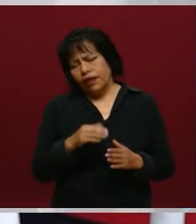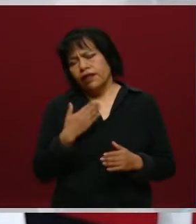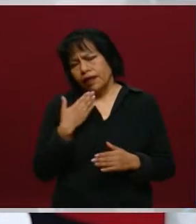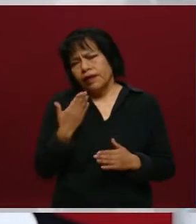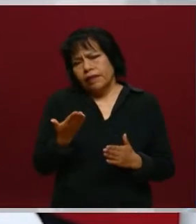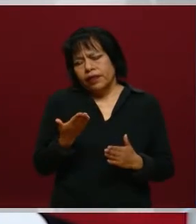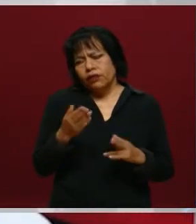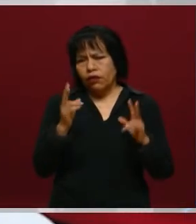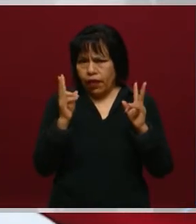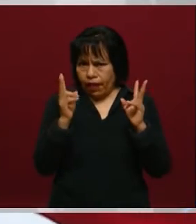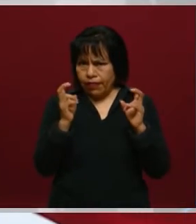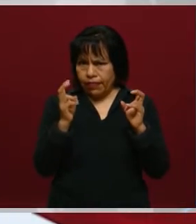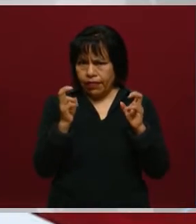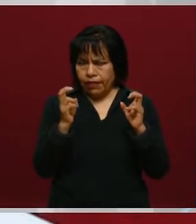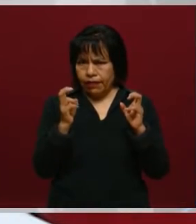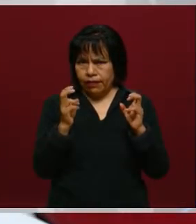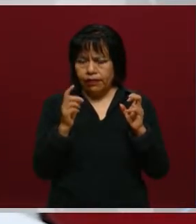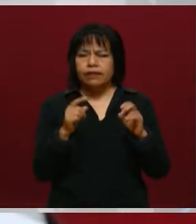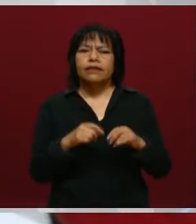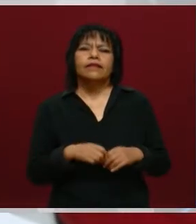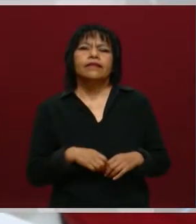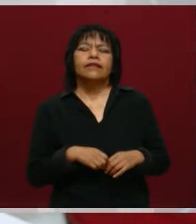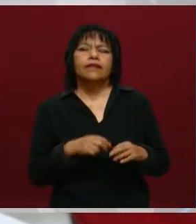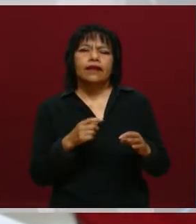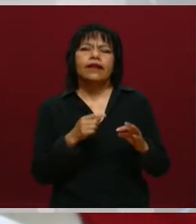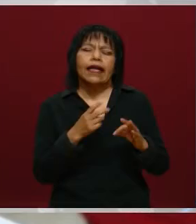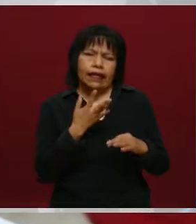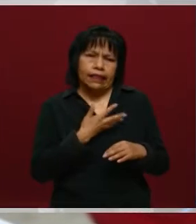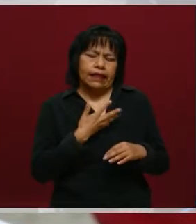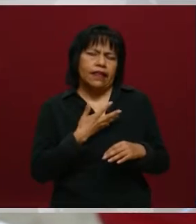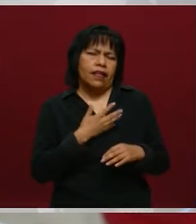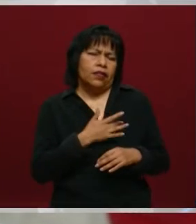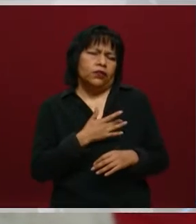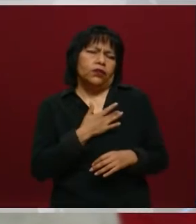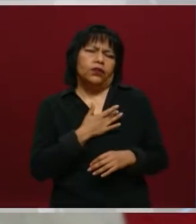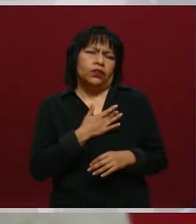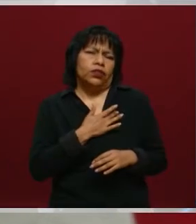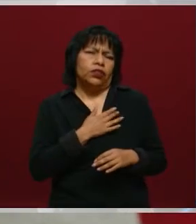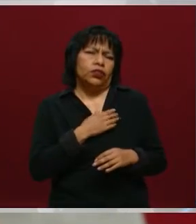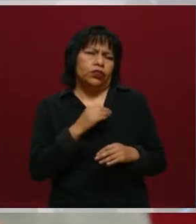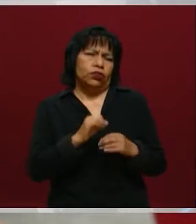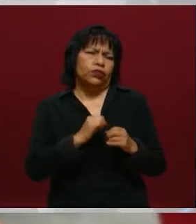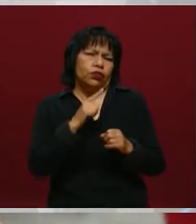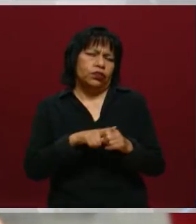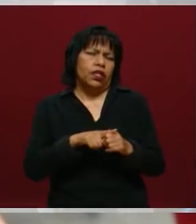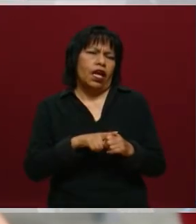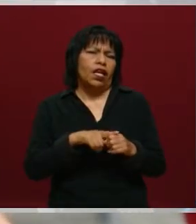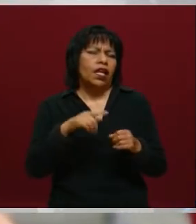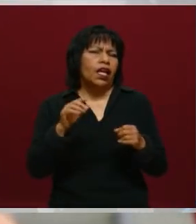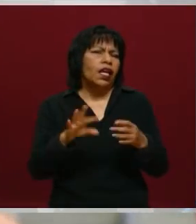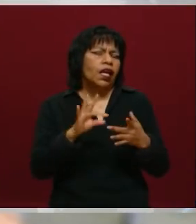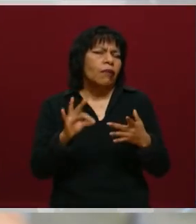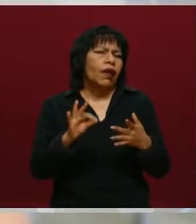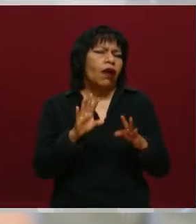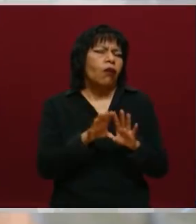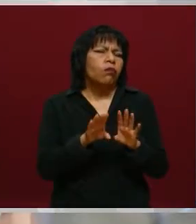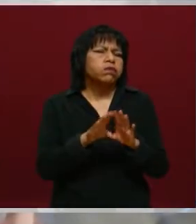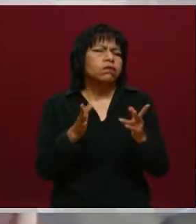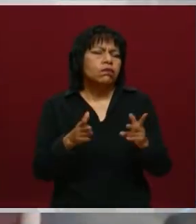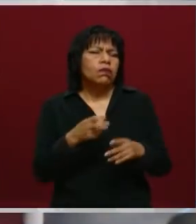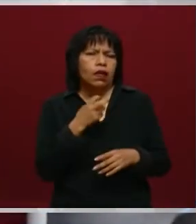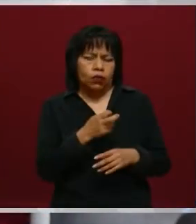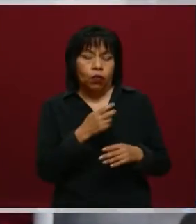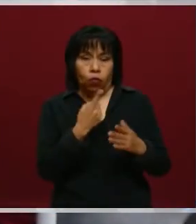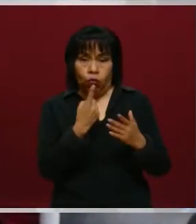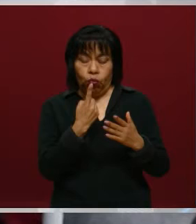poquito este tema que dices de lo que tiene como sentido social y pedagógico me llama la atención que bueno una de las